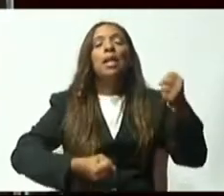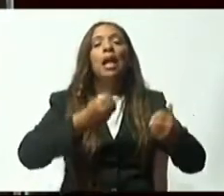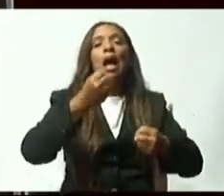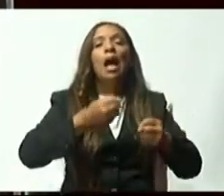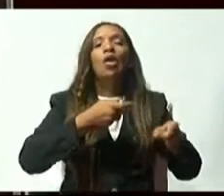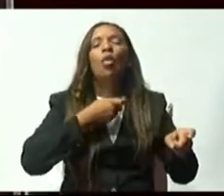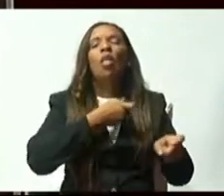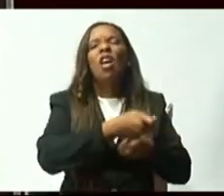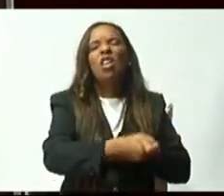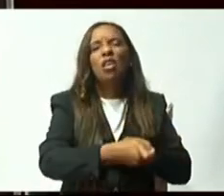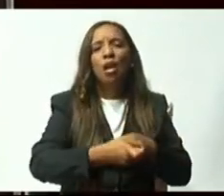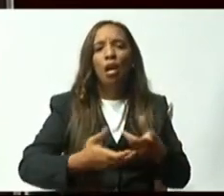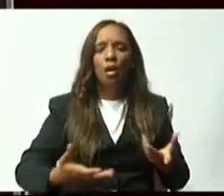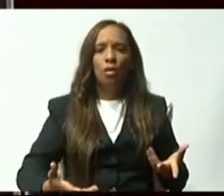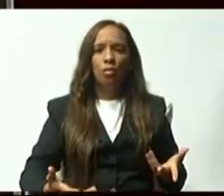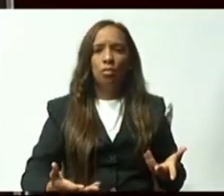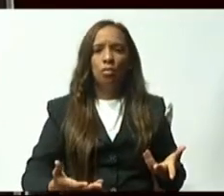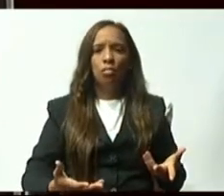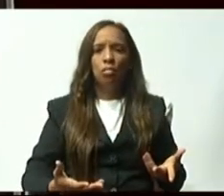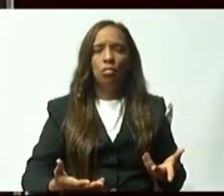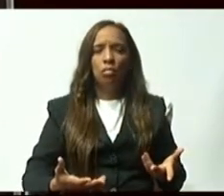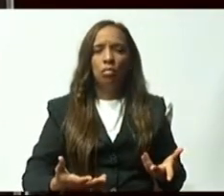bola.